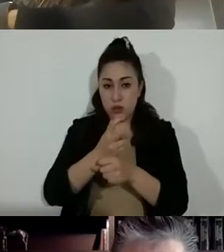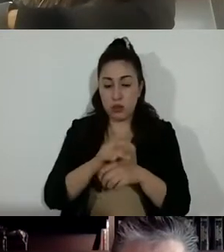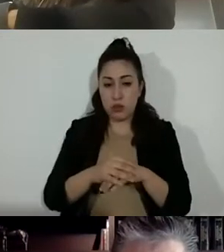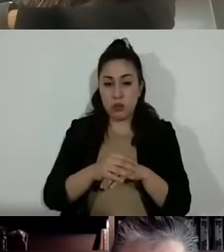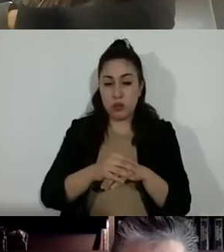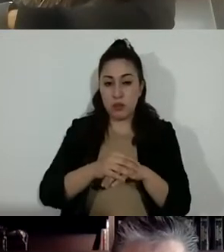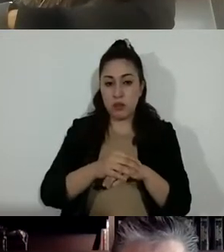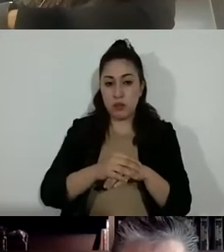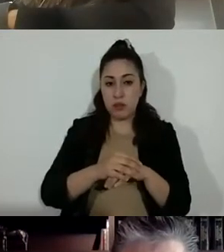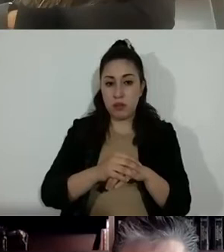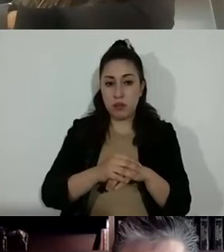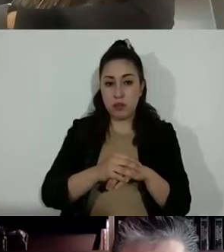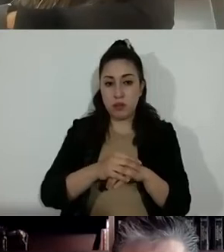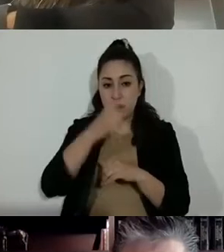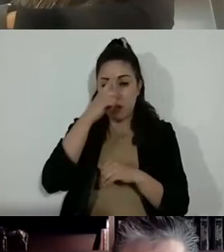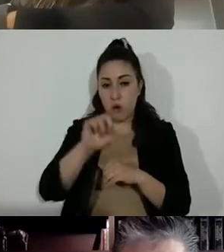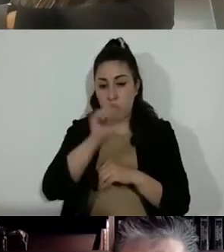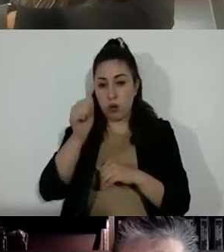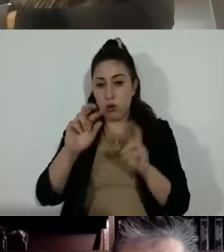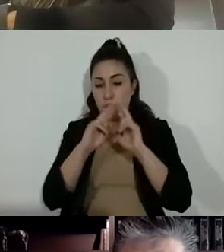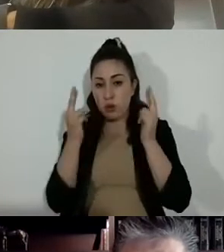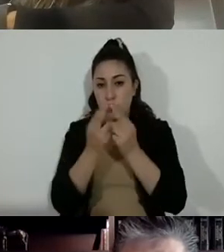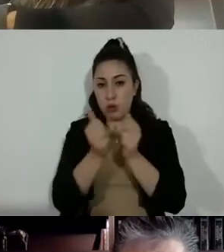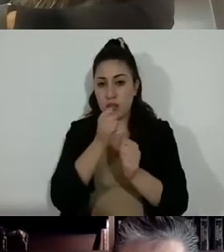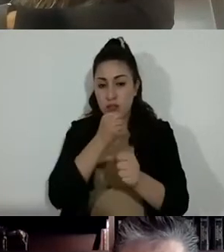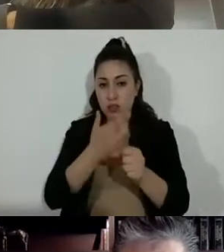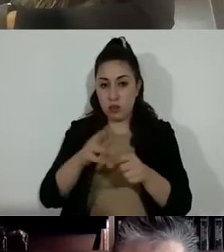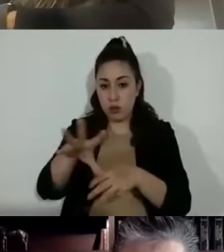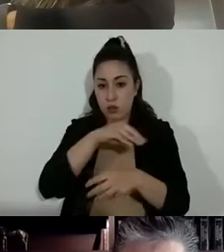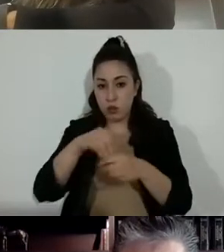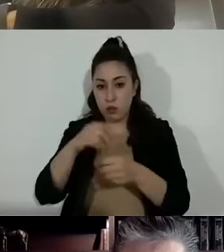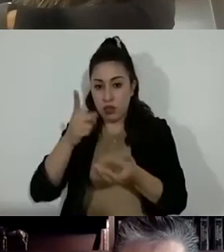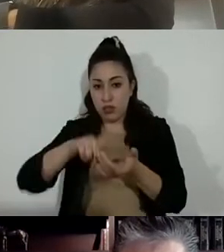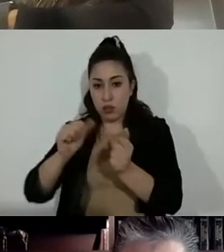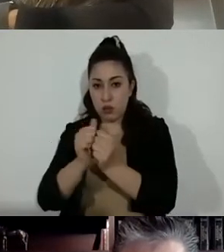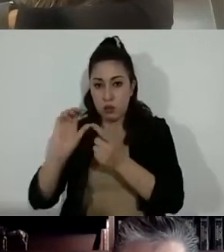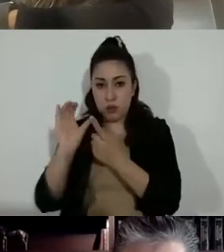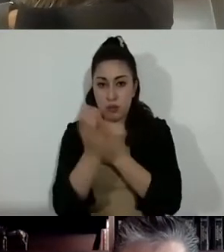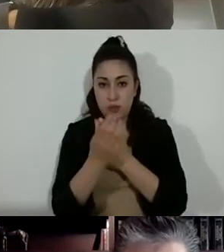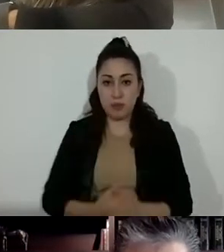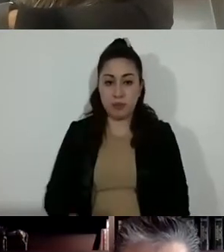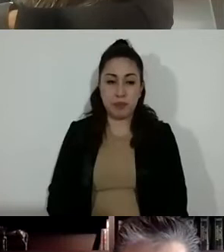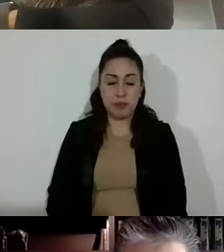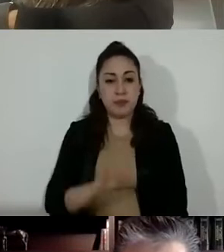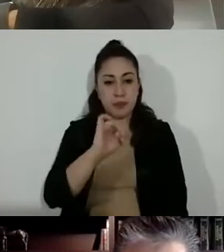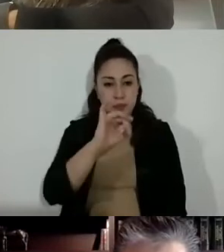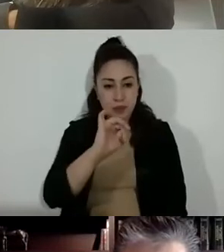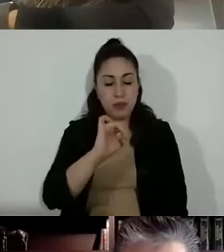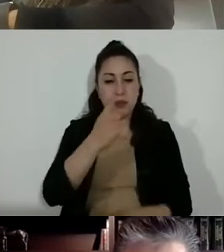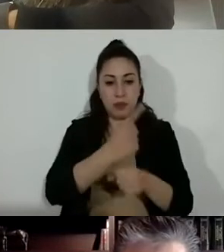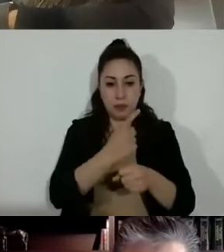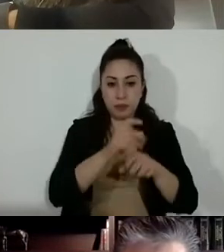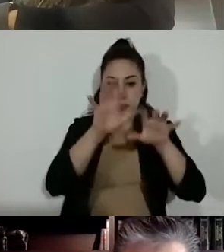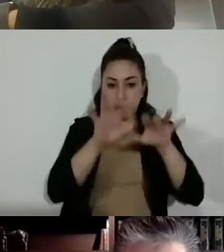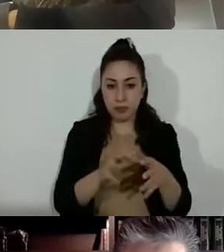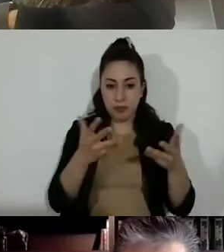resto de las secretarías y para comisiones, ¿no? Es correcto. El primer oficio que